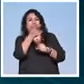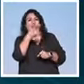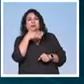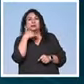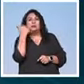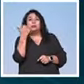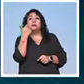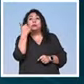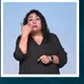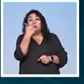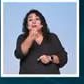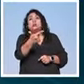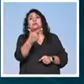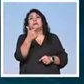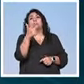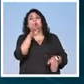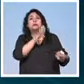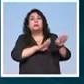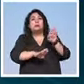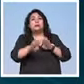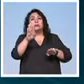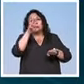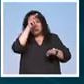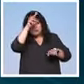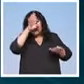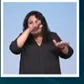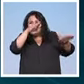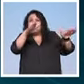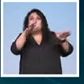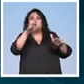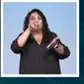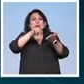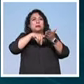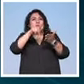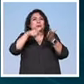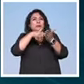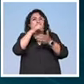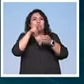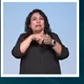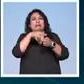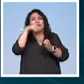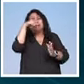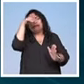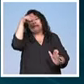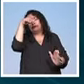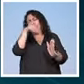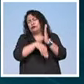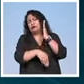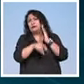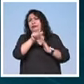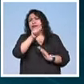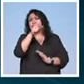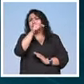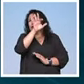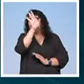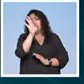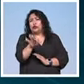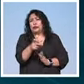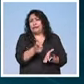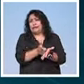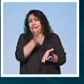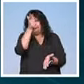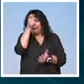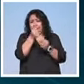encontró que la biomasa de insectos voladores en reservas naturales cayó un alarmante 76 por